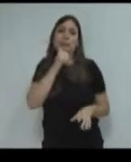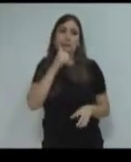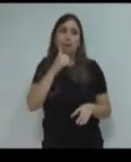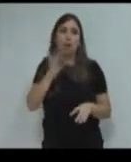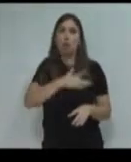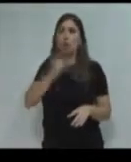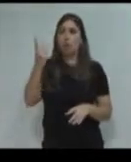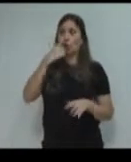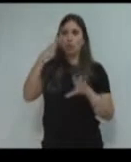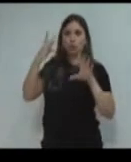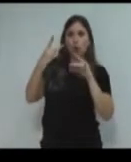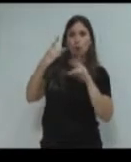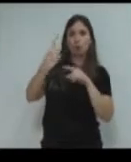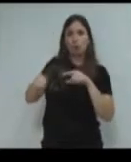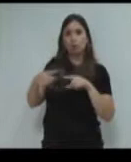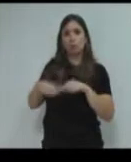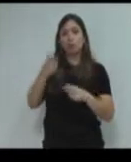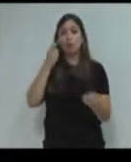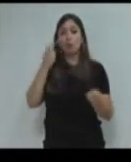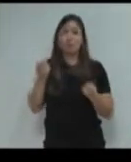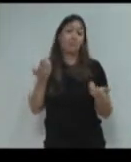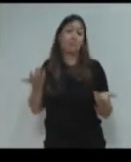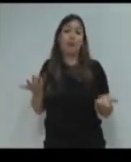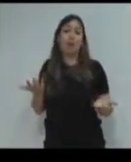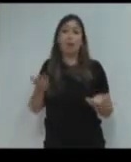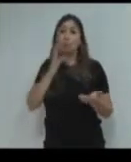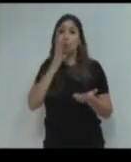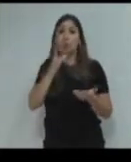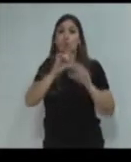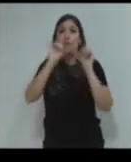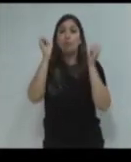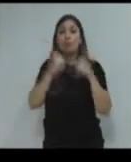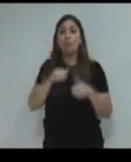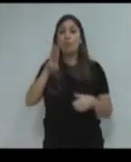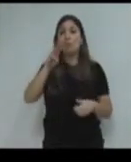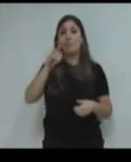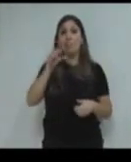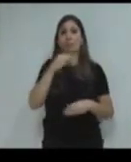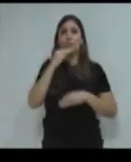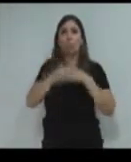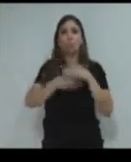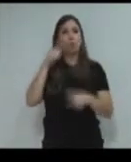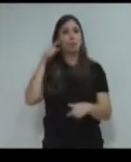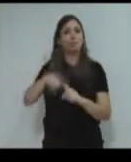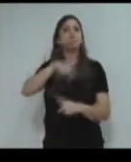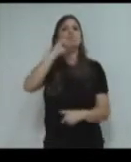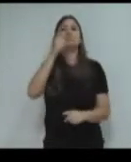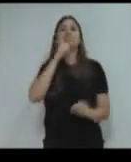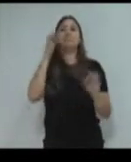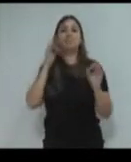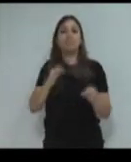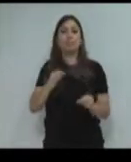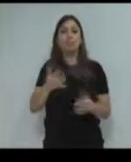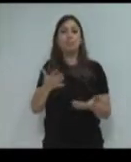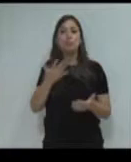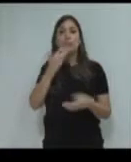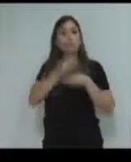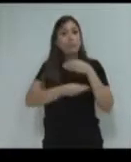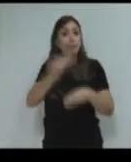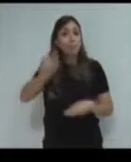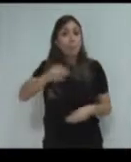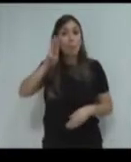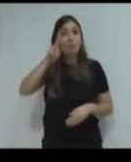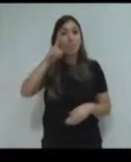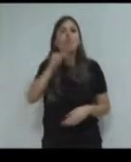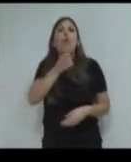manipulación, decías. es que eso es muy habitual. Sí. O sea, realmente es una manera... Entonces ahí, si tienes que entregarlo en PDF,